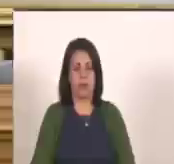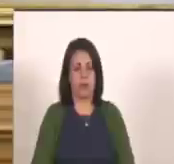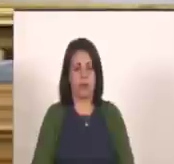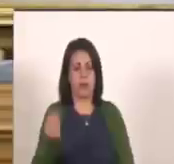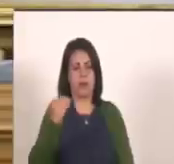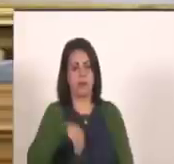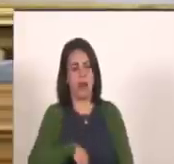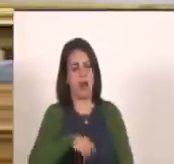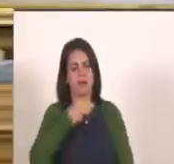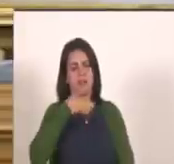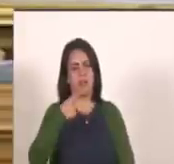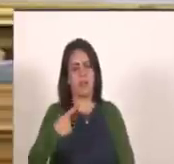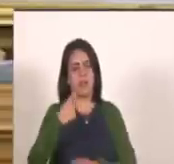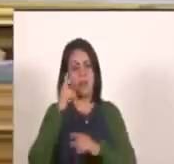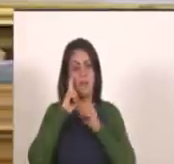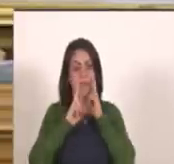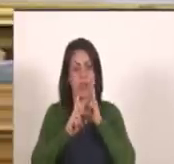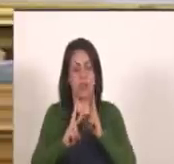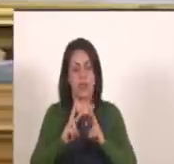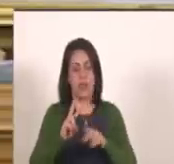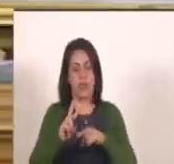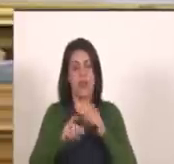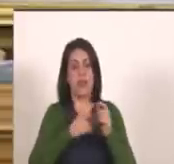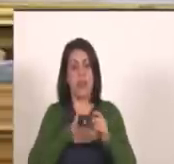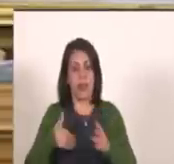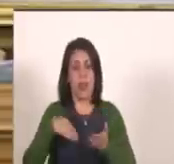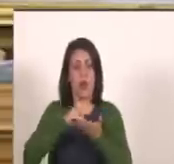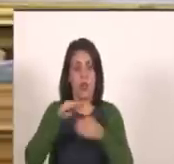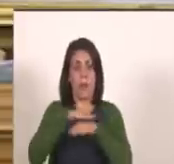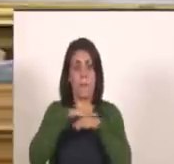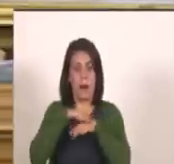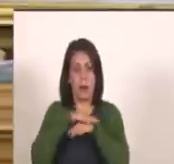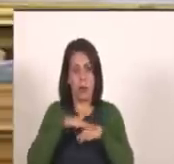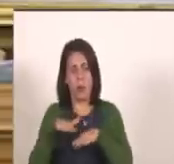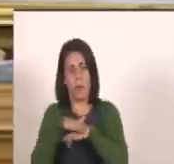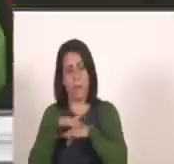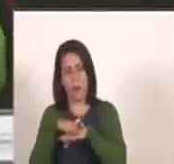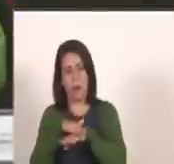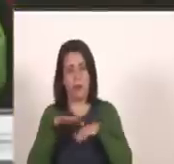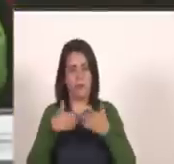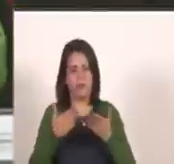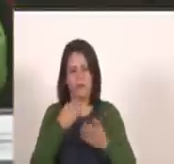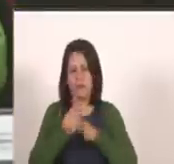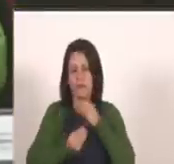el mayor desparpajo, también vi los intentos de disculpas que no hacen más que